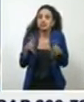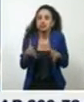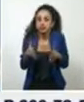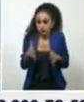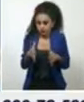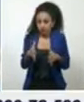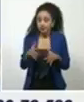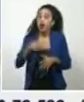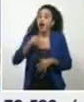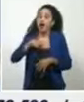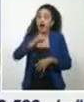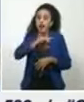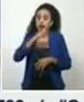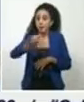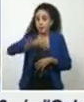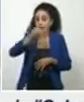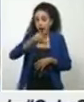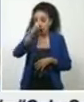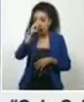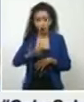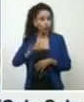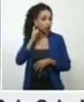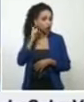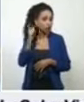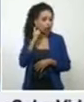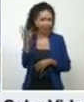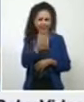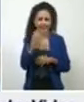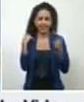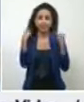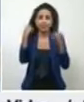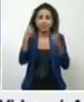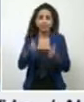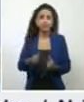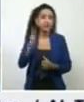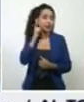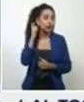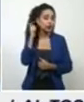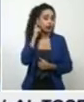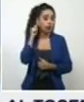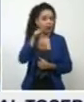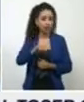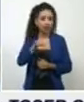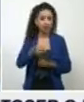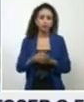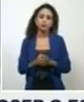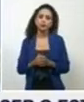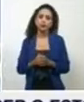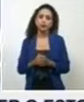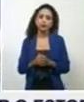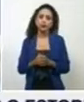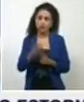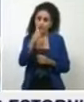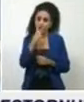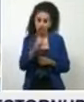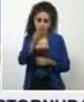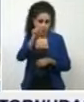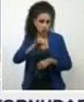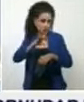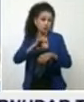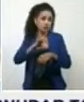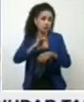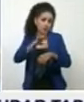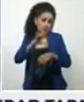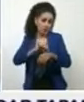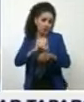ayer con la doctora Ilenis, la directora del Instituto de Endocrinología de nuestro país, muy